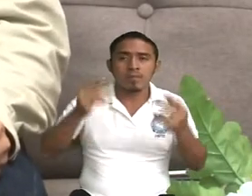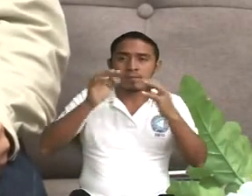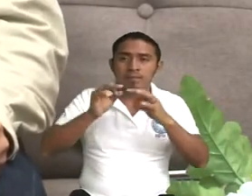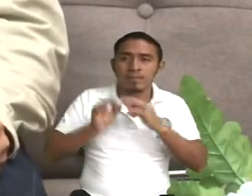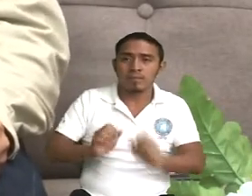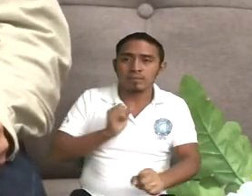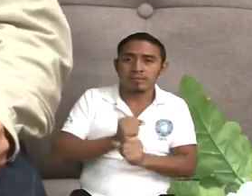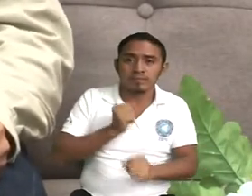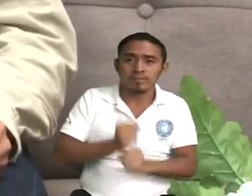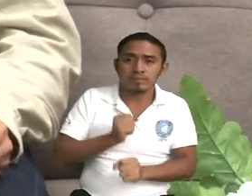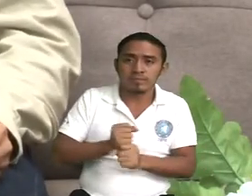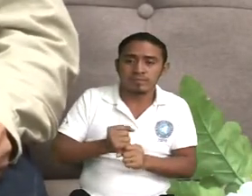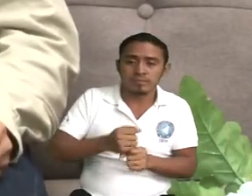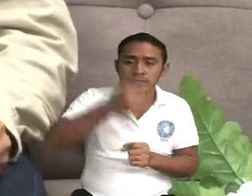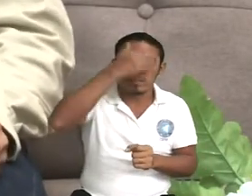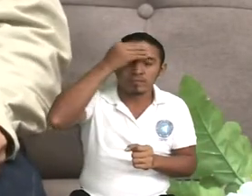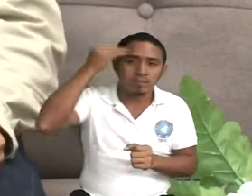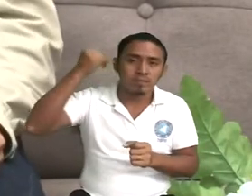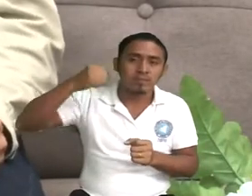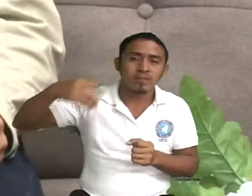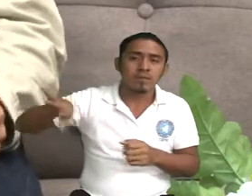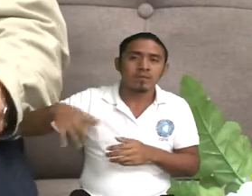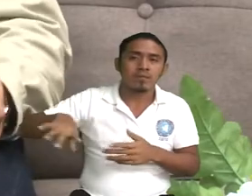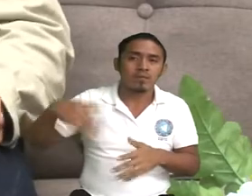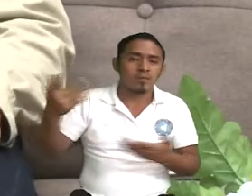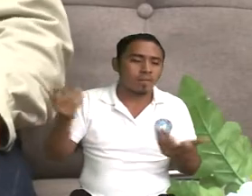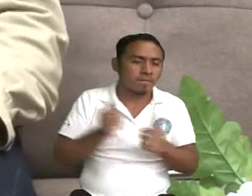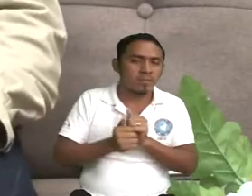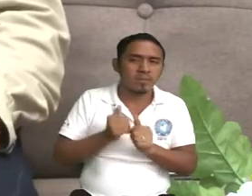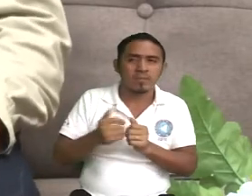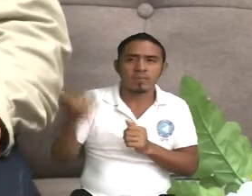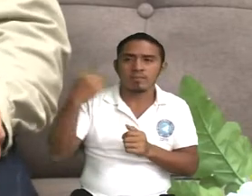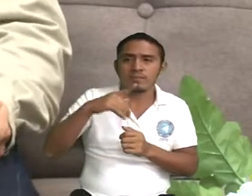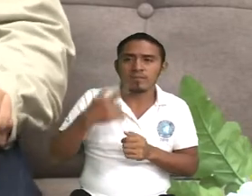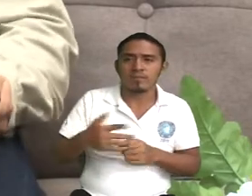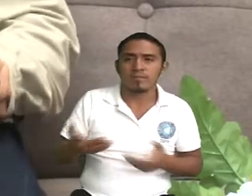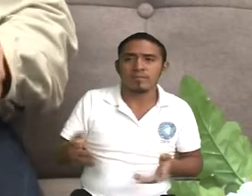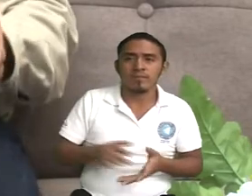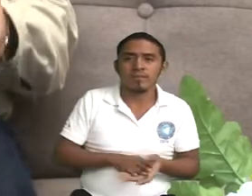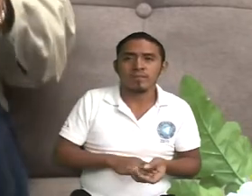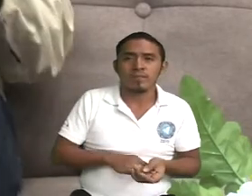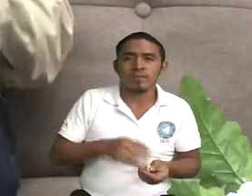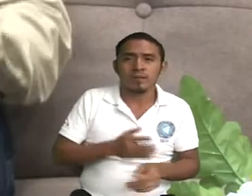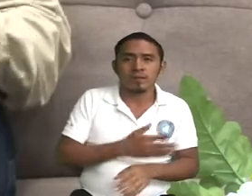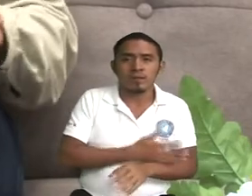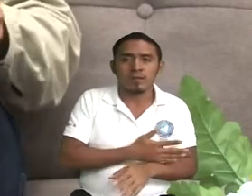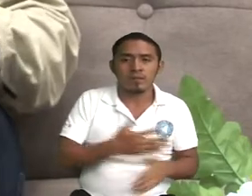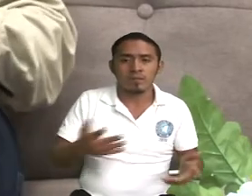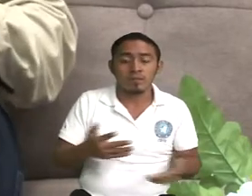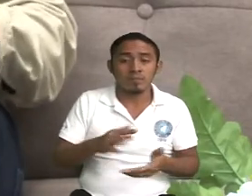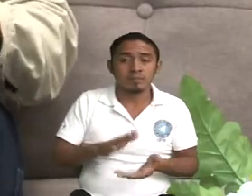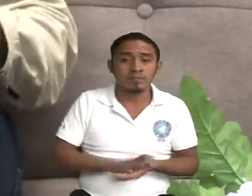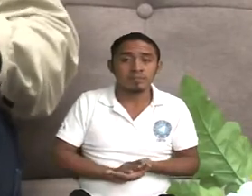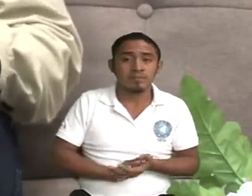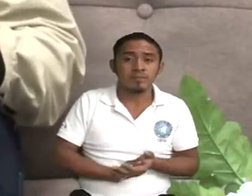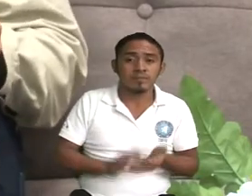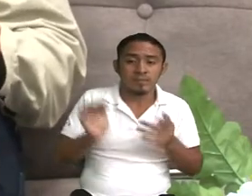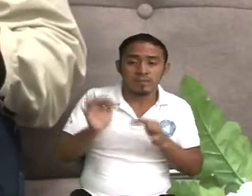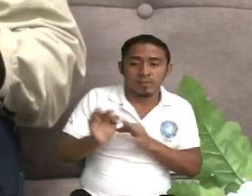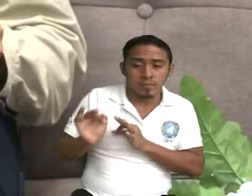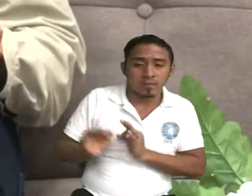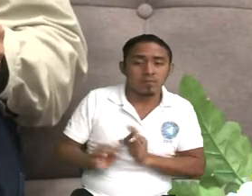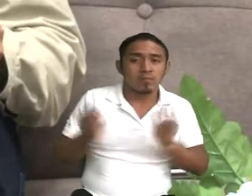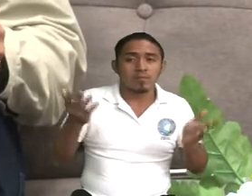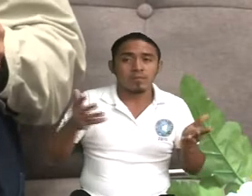del trabajo, de olvidarse de los malos días que nos impusieron los malos hijos de Nicaragua, y tratando